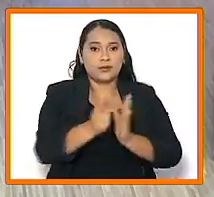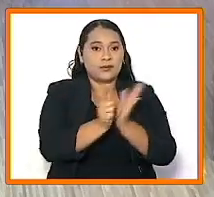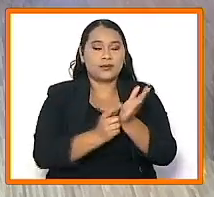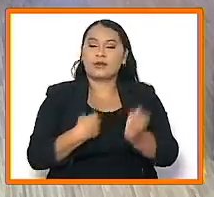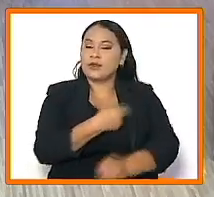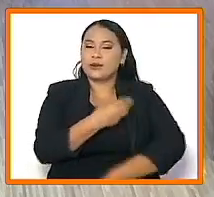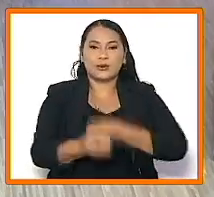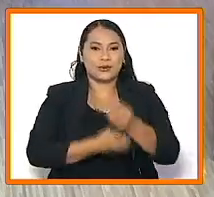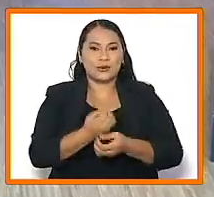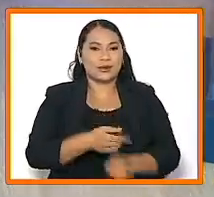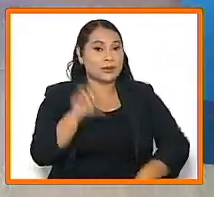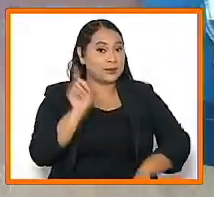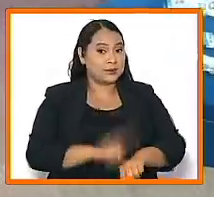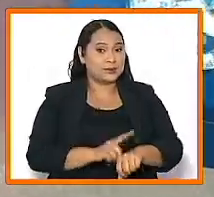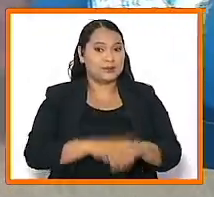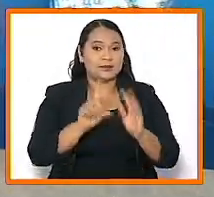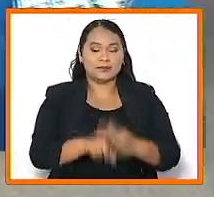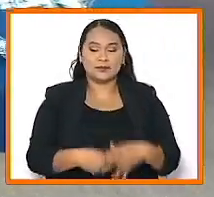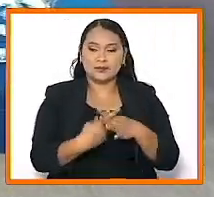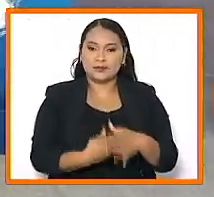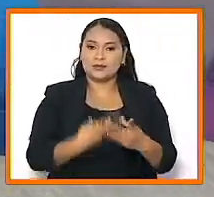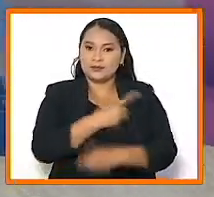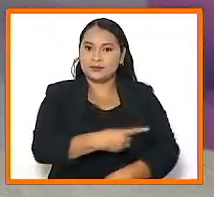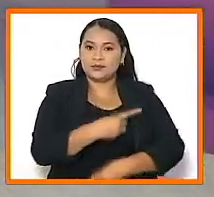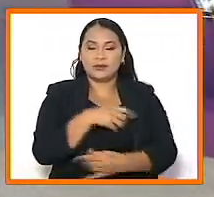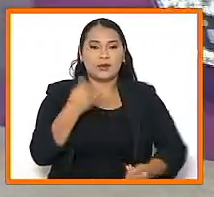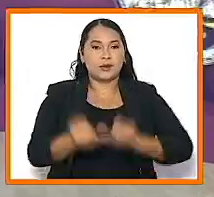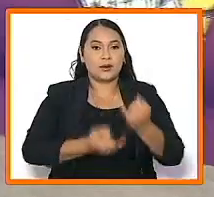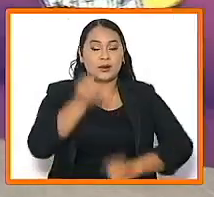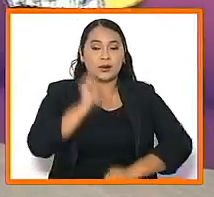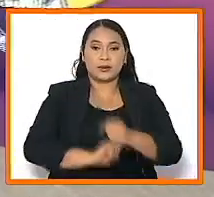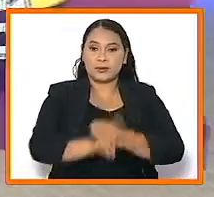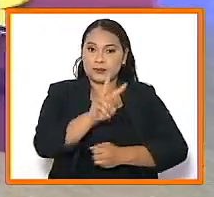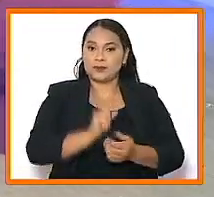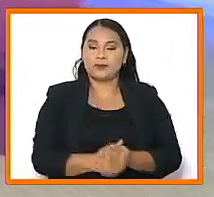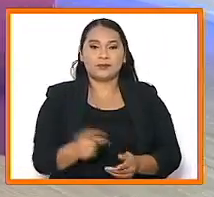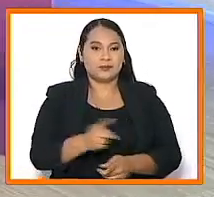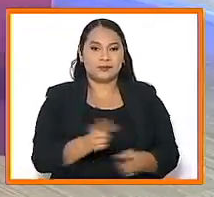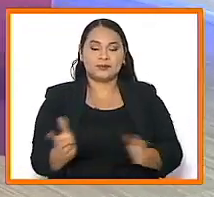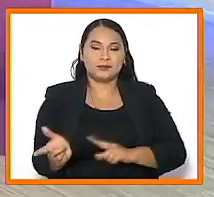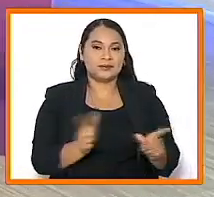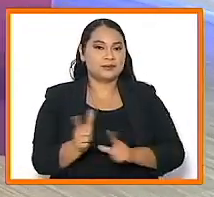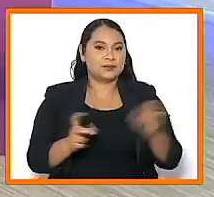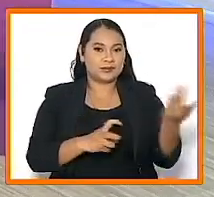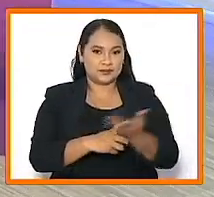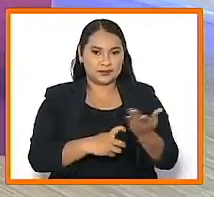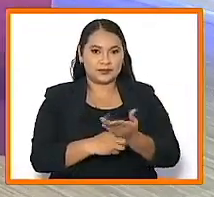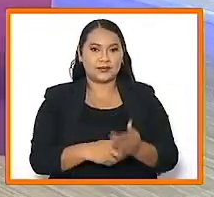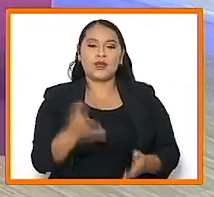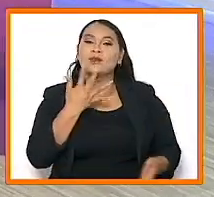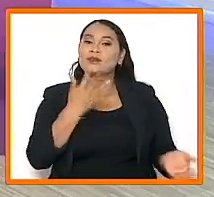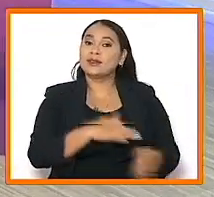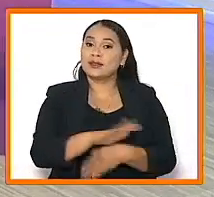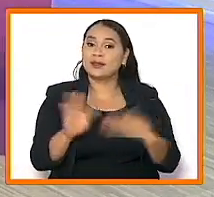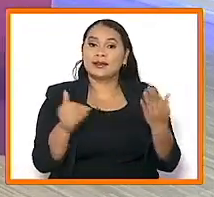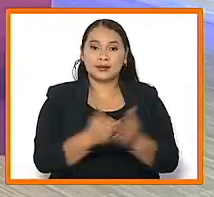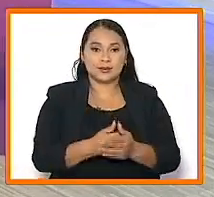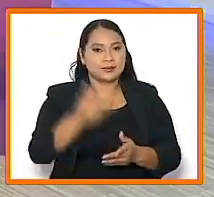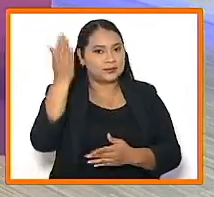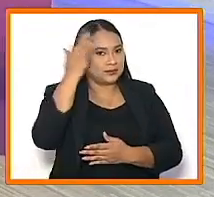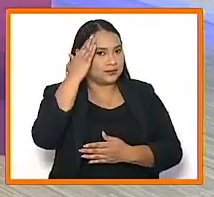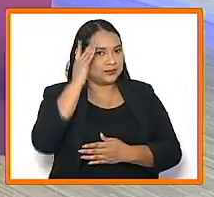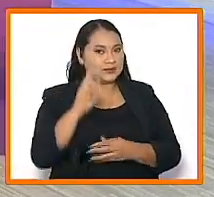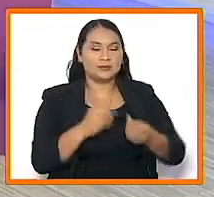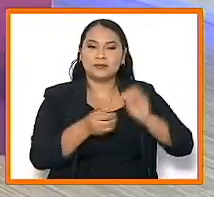de iniciar con nuestra diversión y conocer los dos números afortunados para premiados. Esperamos que tengas tu boleto en mano y te deseamos muchísima suerte porque vamos a conocer el